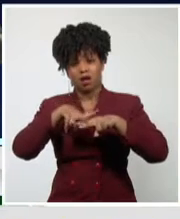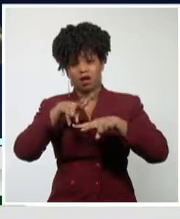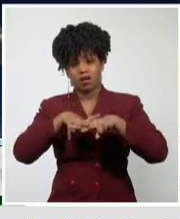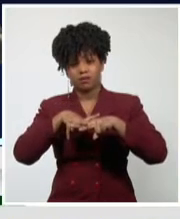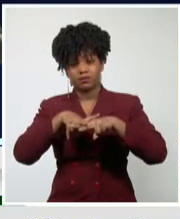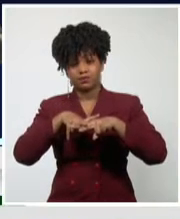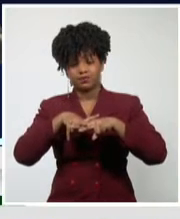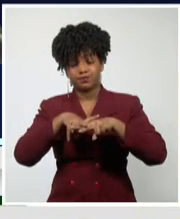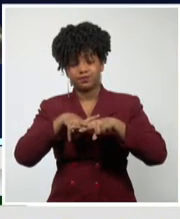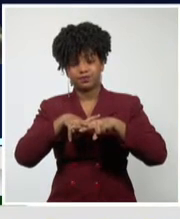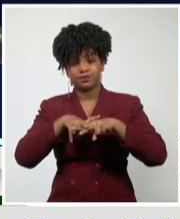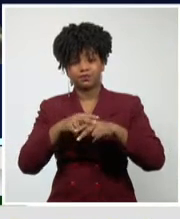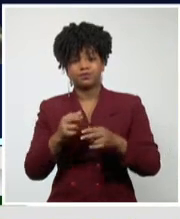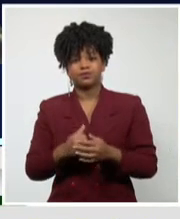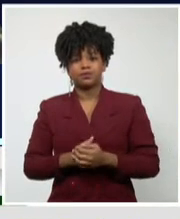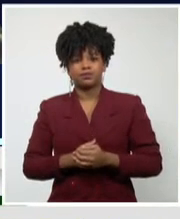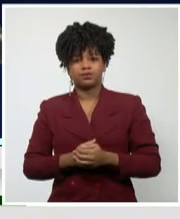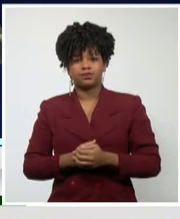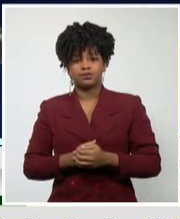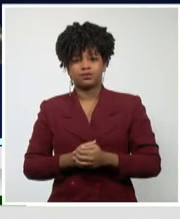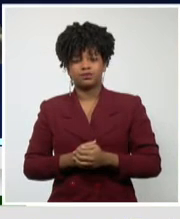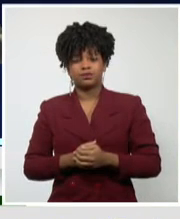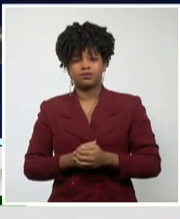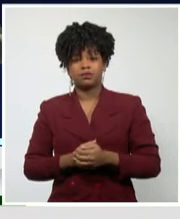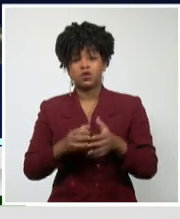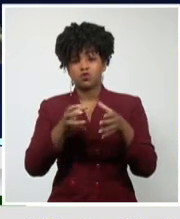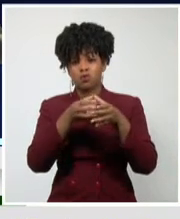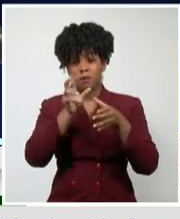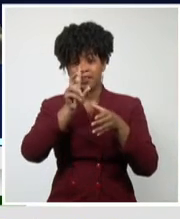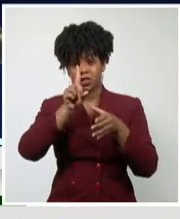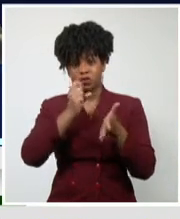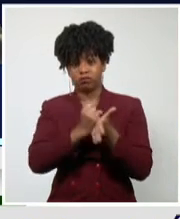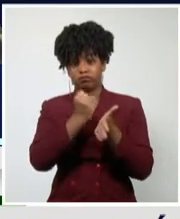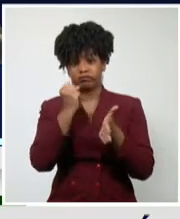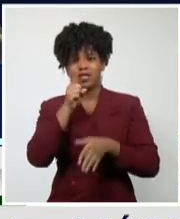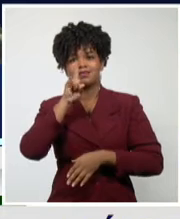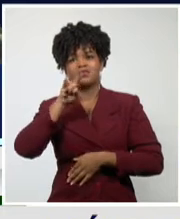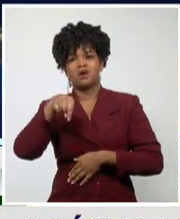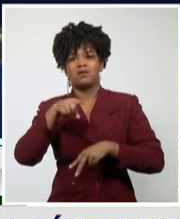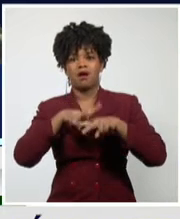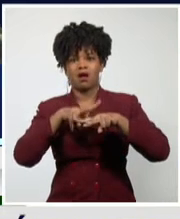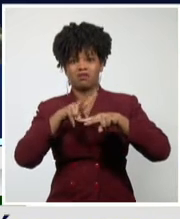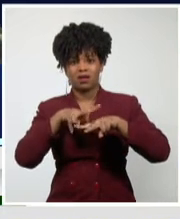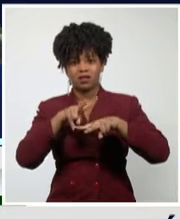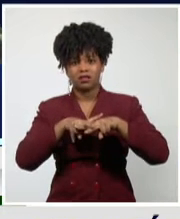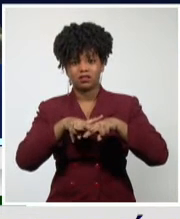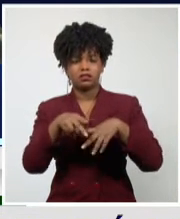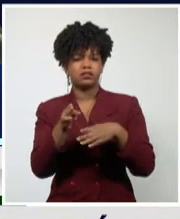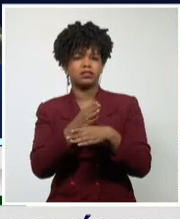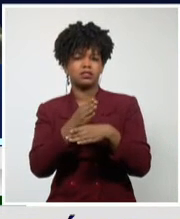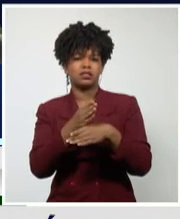aporta 19 de los 21 casos del día de ayer. Eso representa el